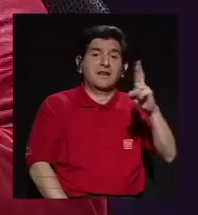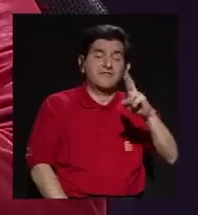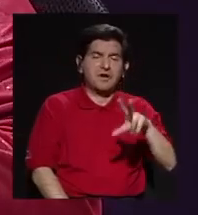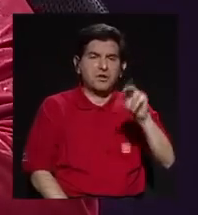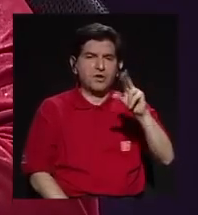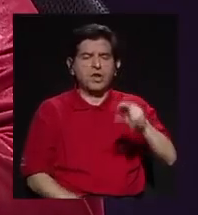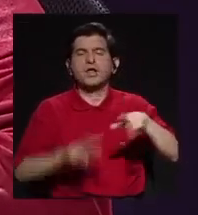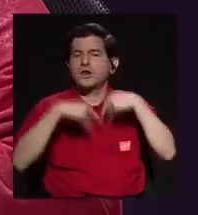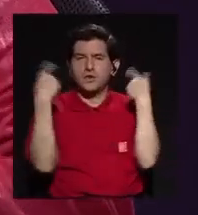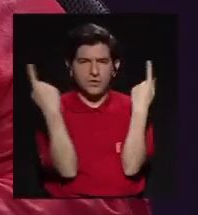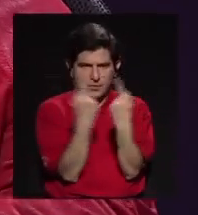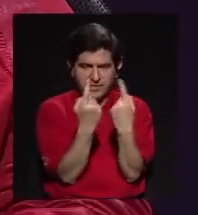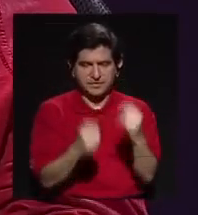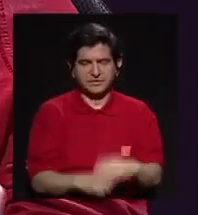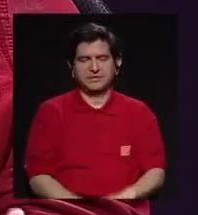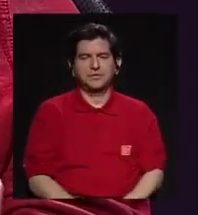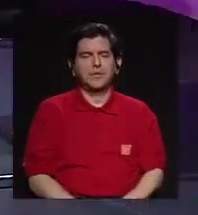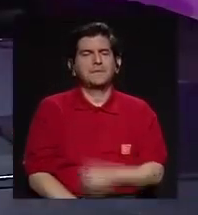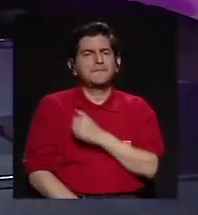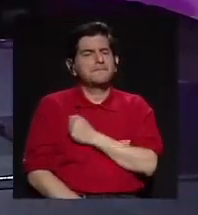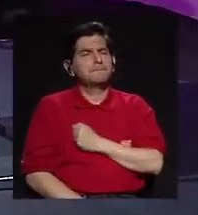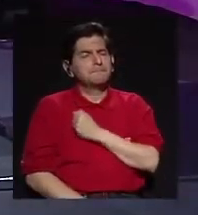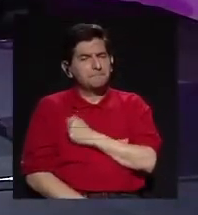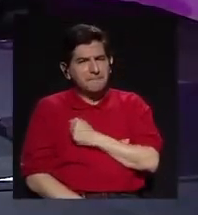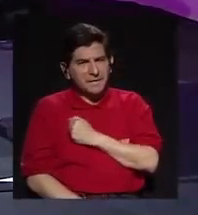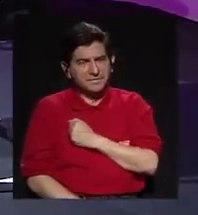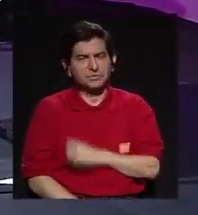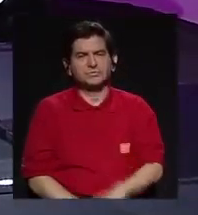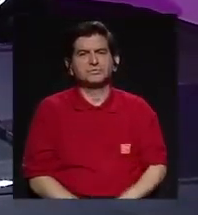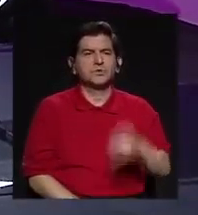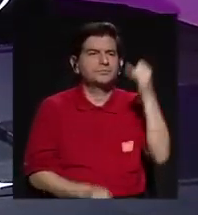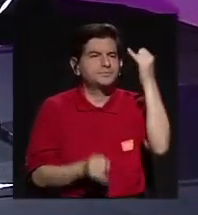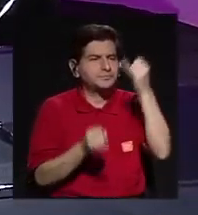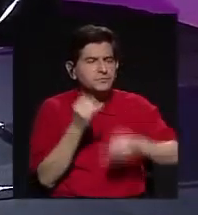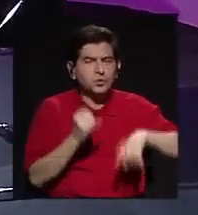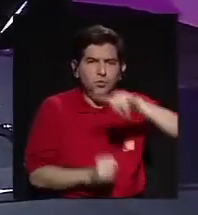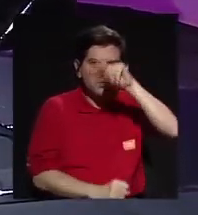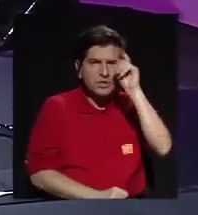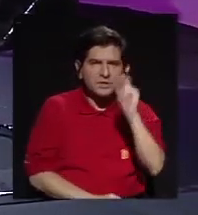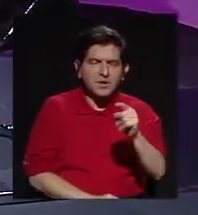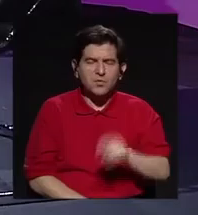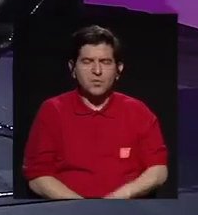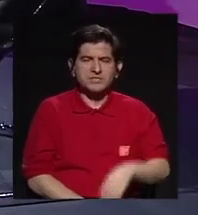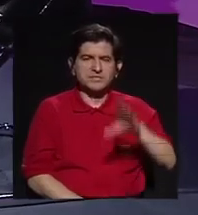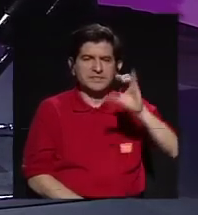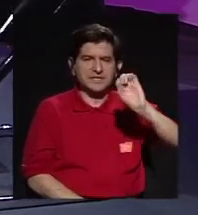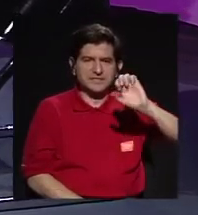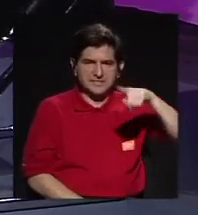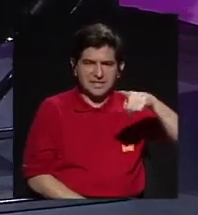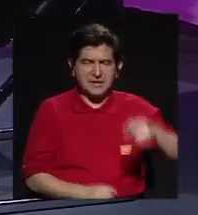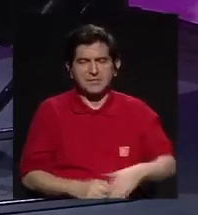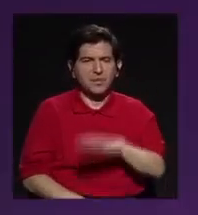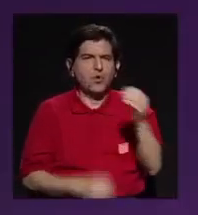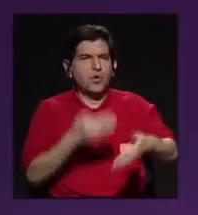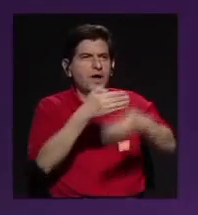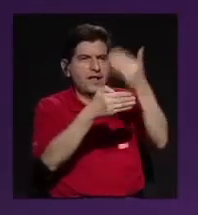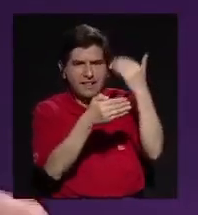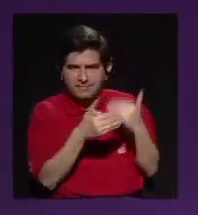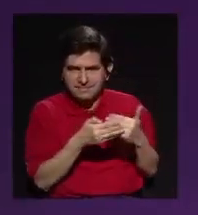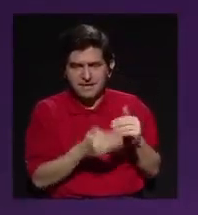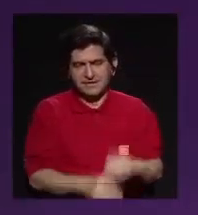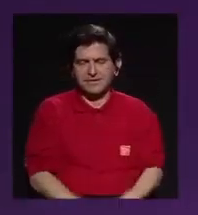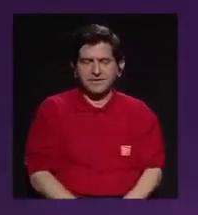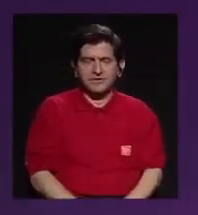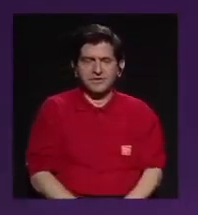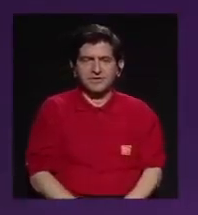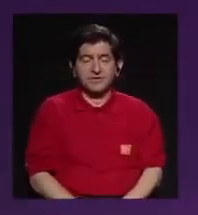la lealtad partidaria. Ahora, Gina, ¿verdad? Perdona, pero digamos, la última encuesta del CIEP, creo que la última sí, pero sí, la anterior,